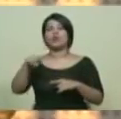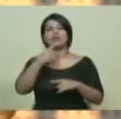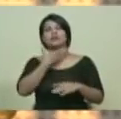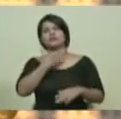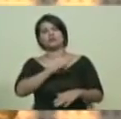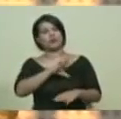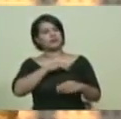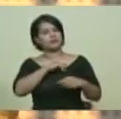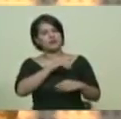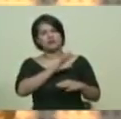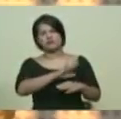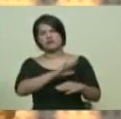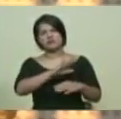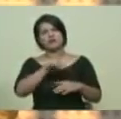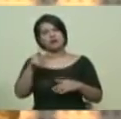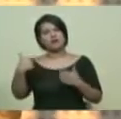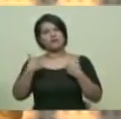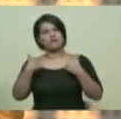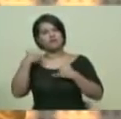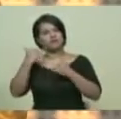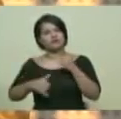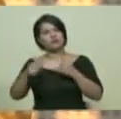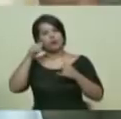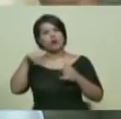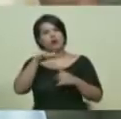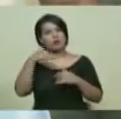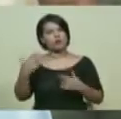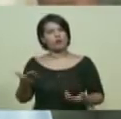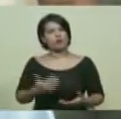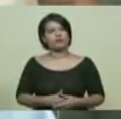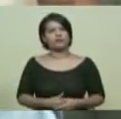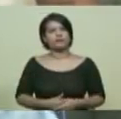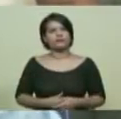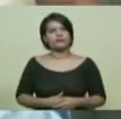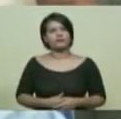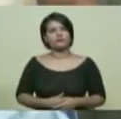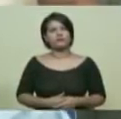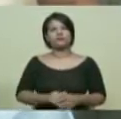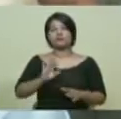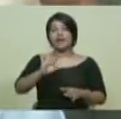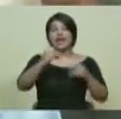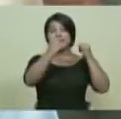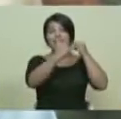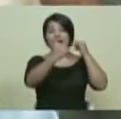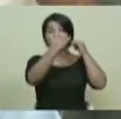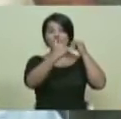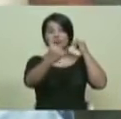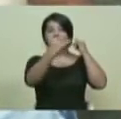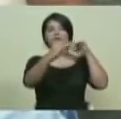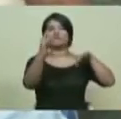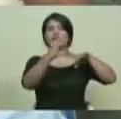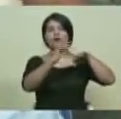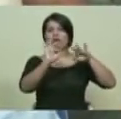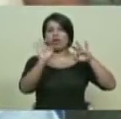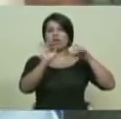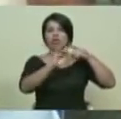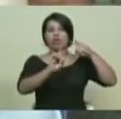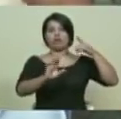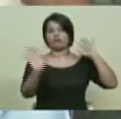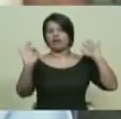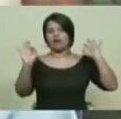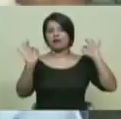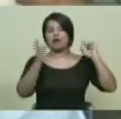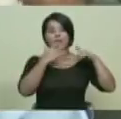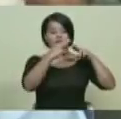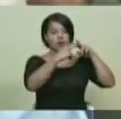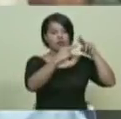de acciones que afectan al pueblo. ¿Por qué se llaman cables neutros? Son unos cables que usted lo toca y no da corriente. Son unos cables que van del equipo